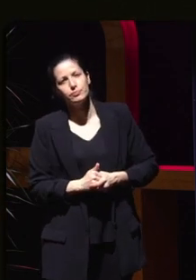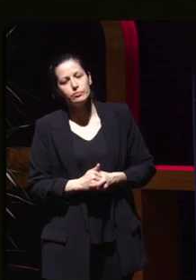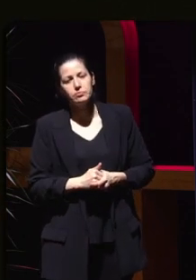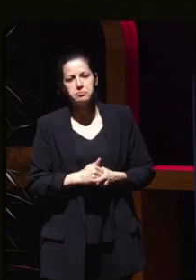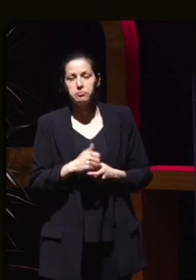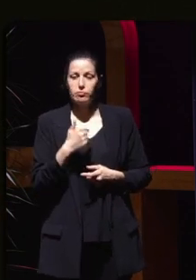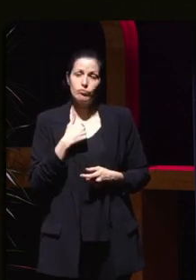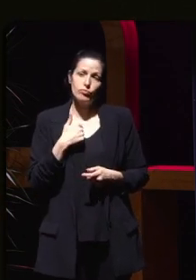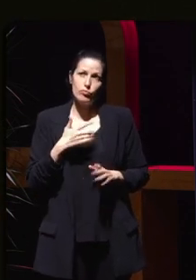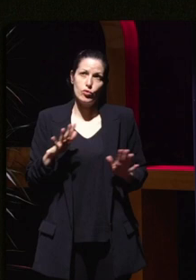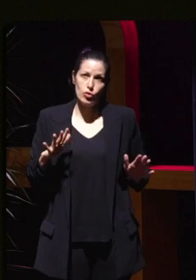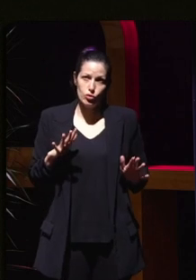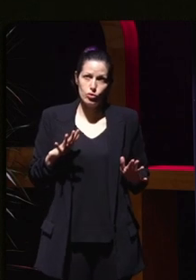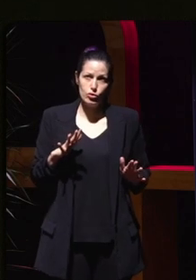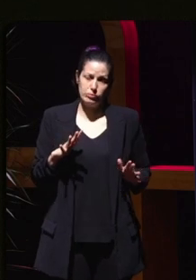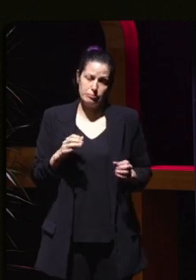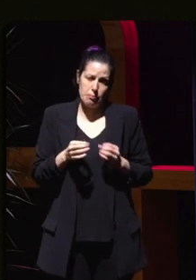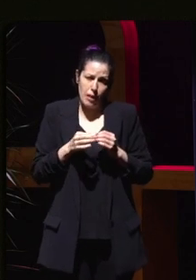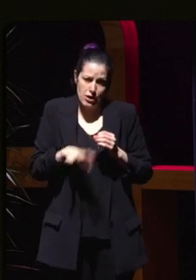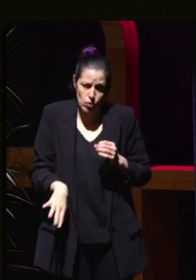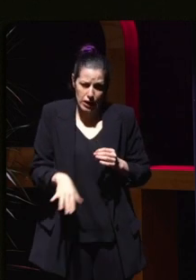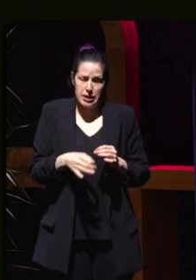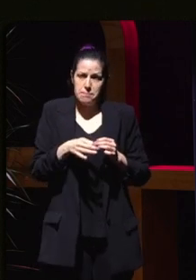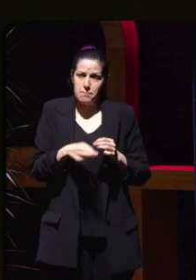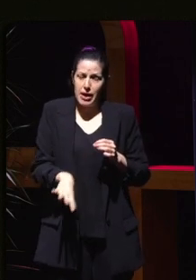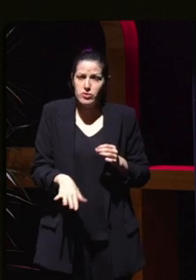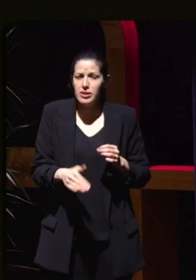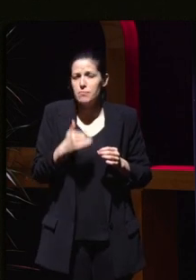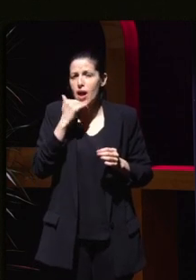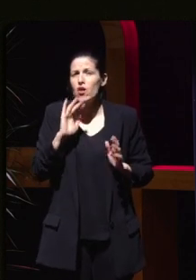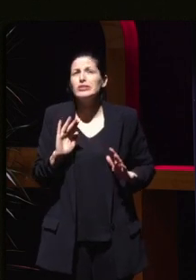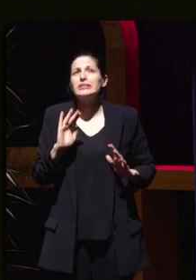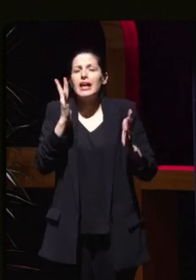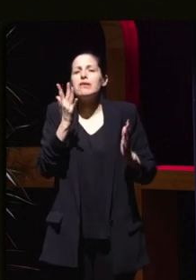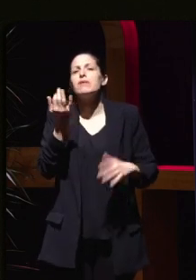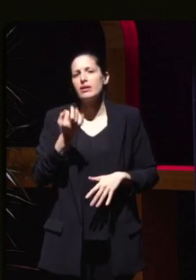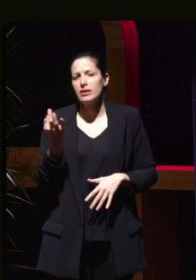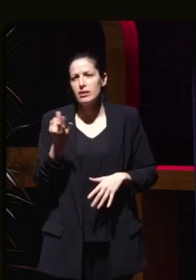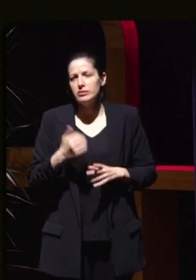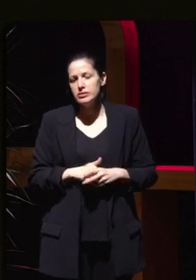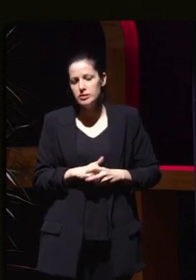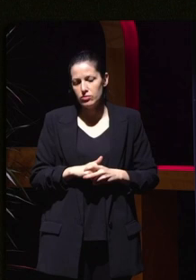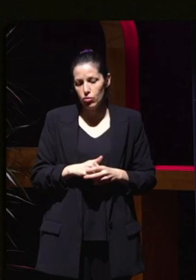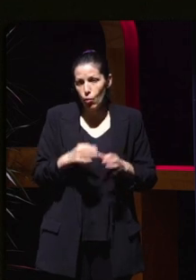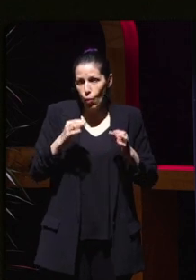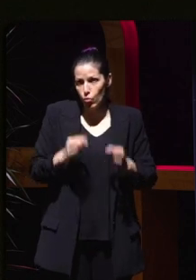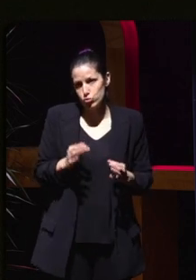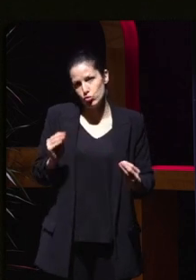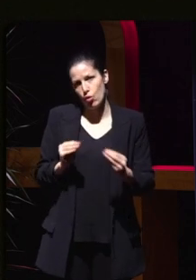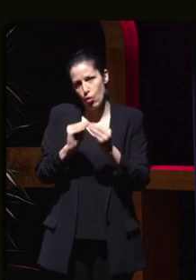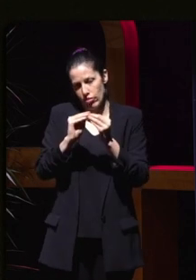dentro de toda esta mala suerte que Tibe En aquel momento fue que estaba viviendo en Santiago